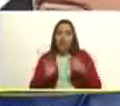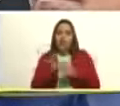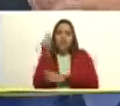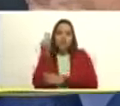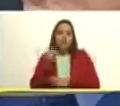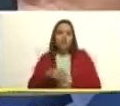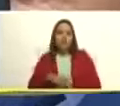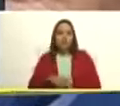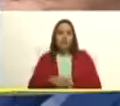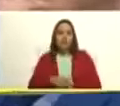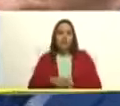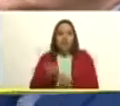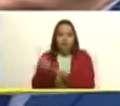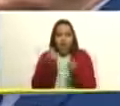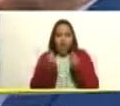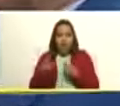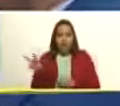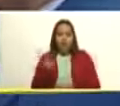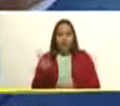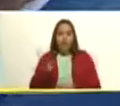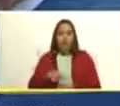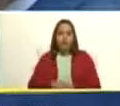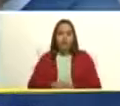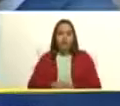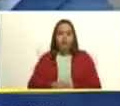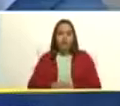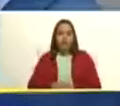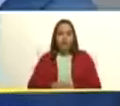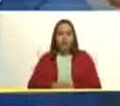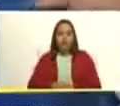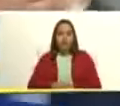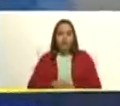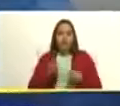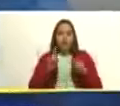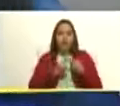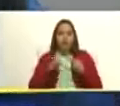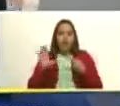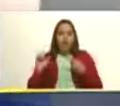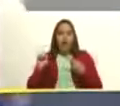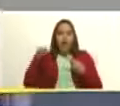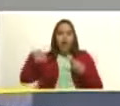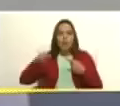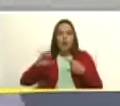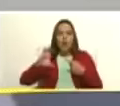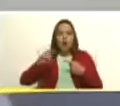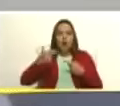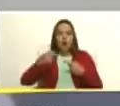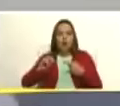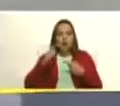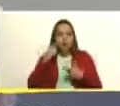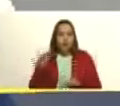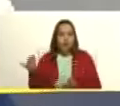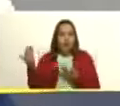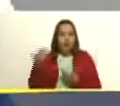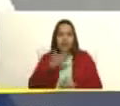federaciones económicas del país, Orlando Camacho, presidente